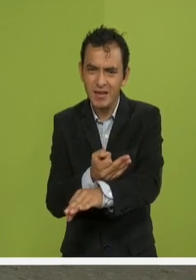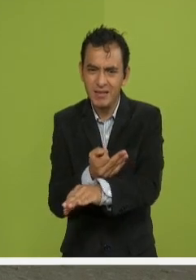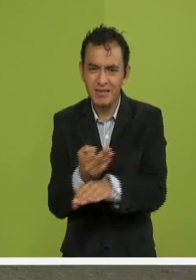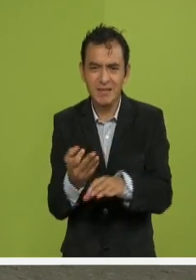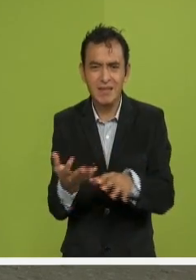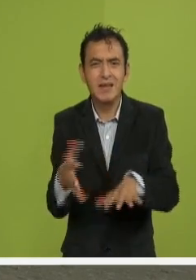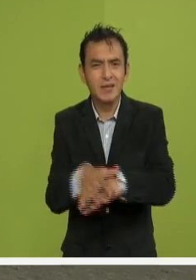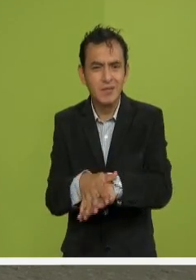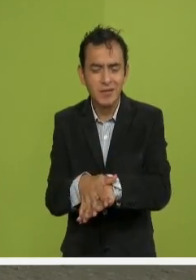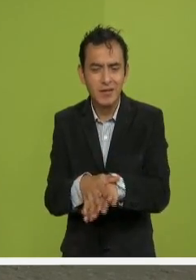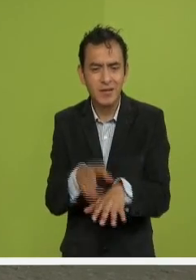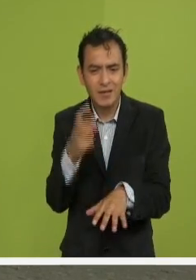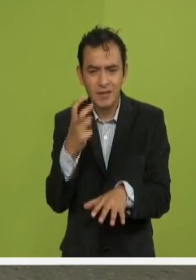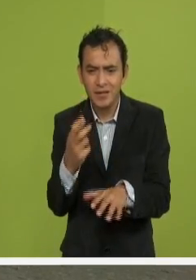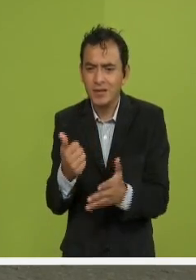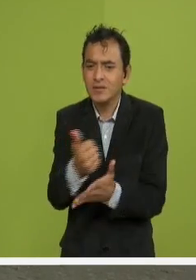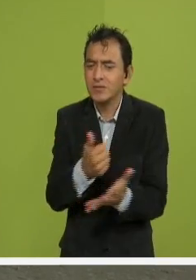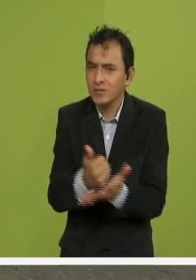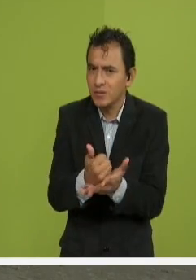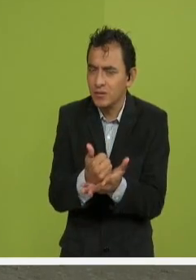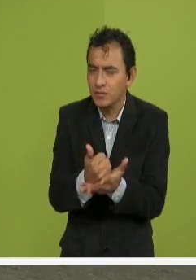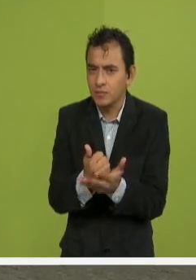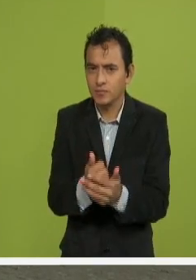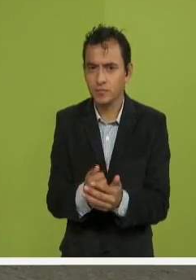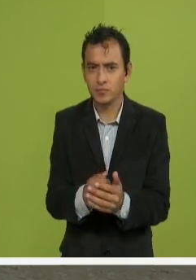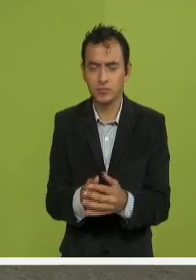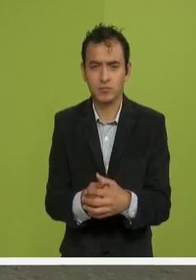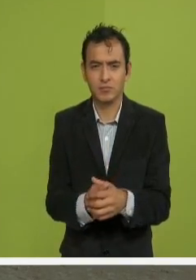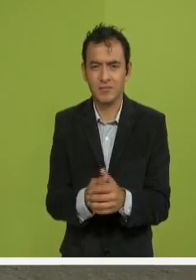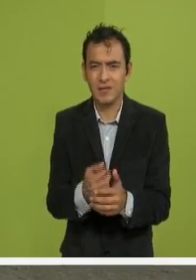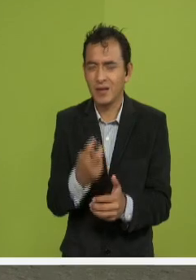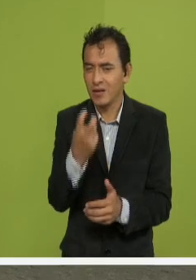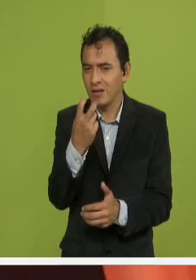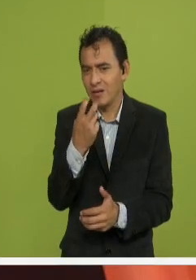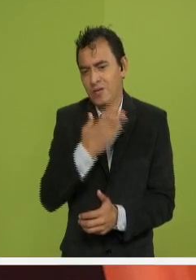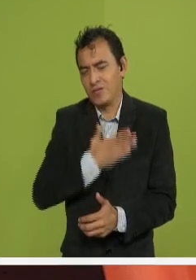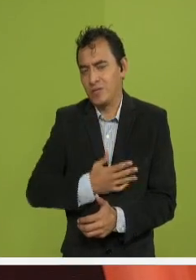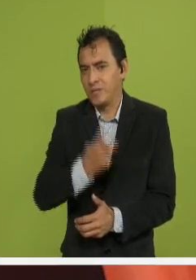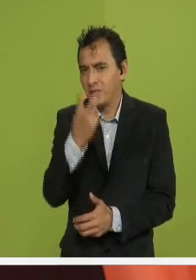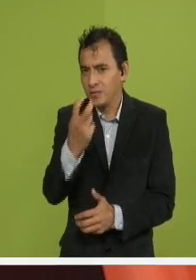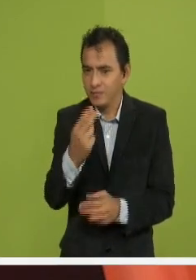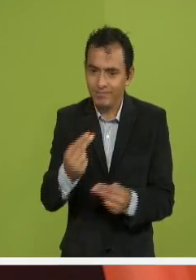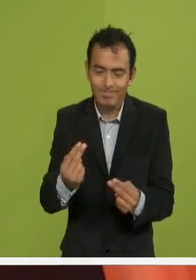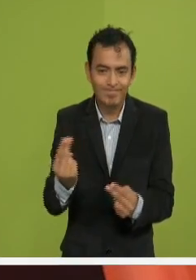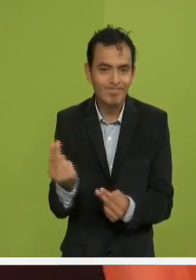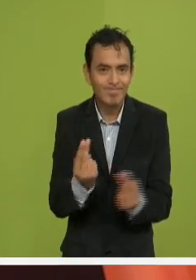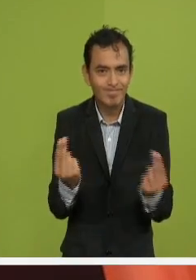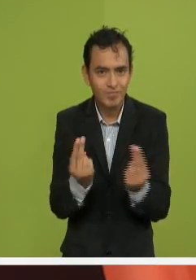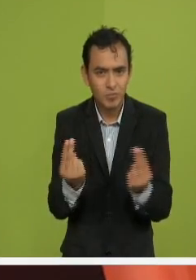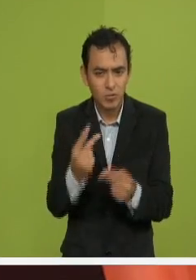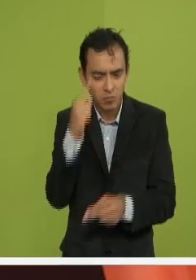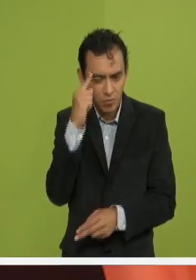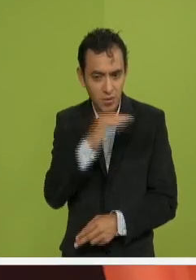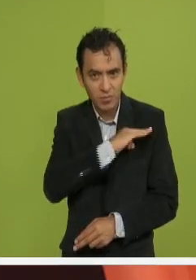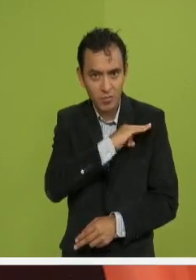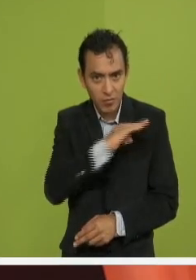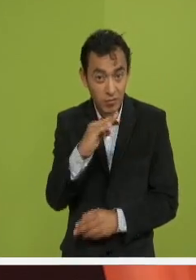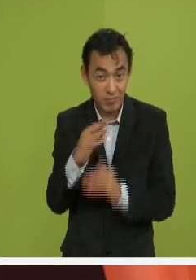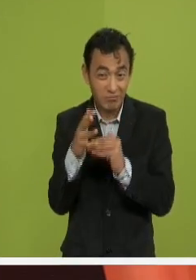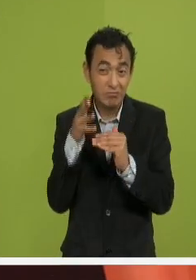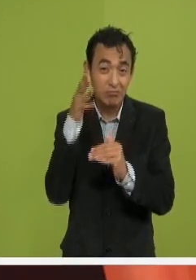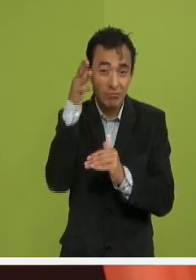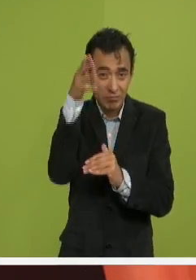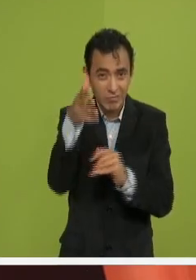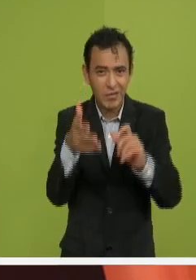sociedad, por ejemplo, como bien lo mencionas? Pues es justamente una de las necesidades para poder aspirar a